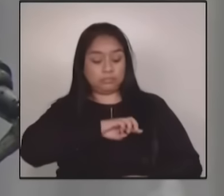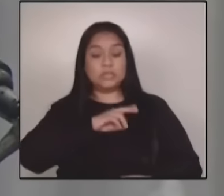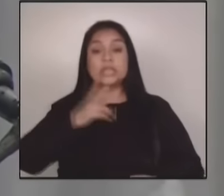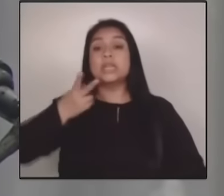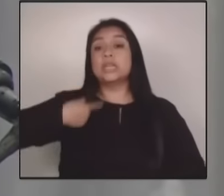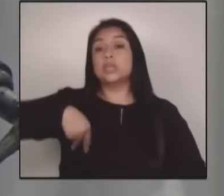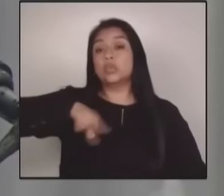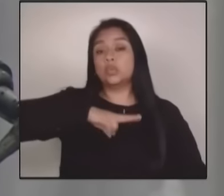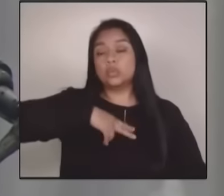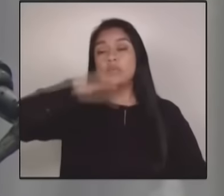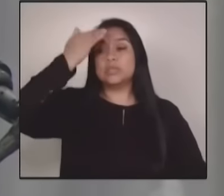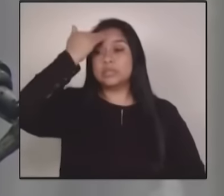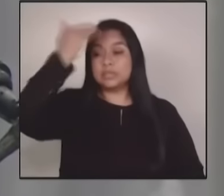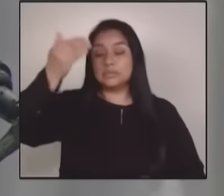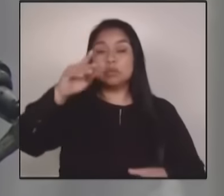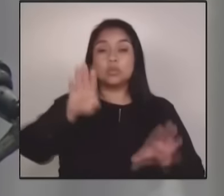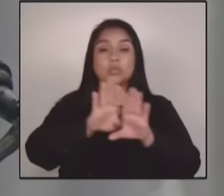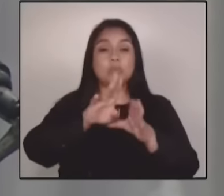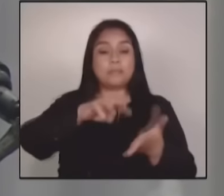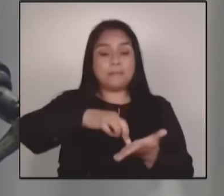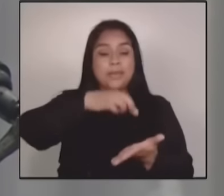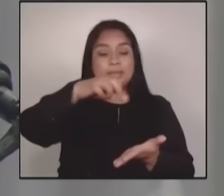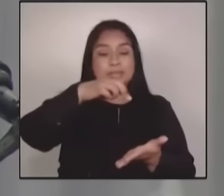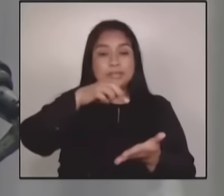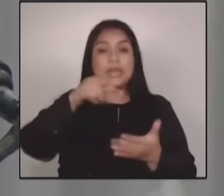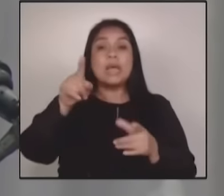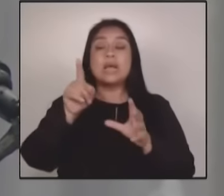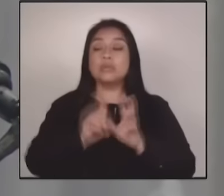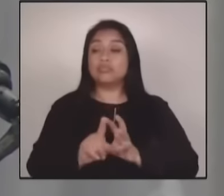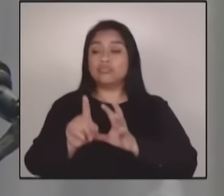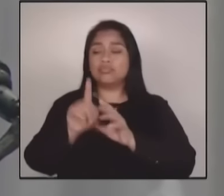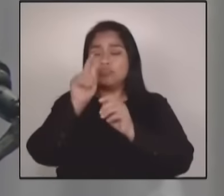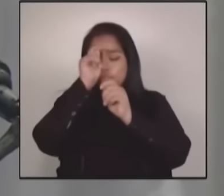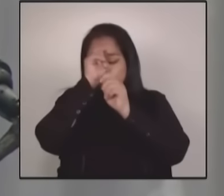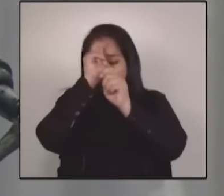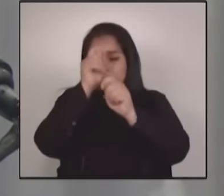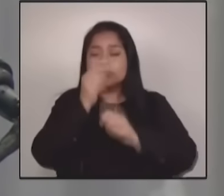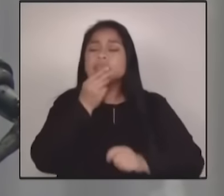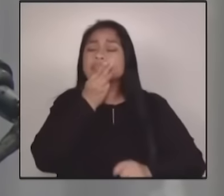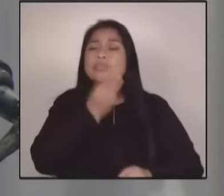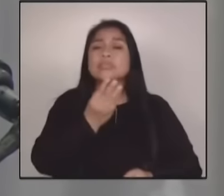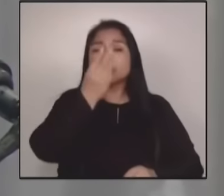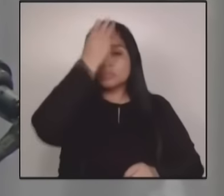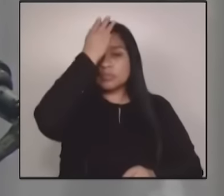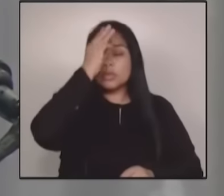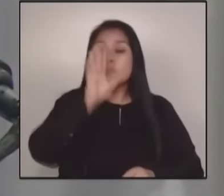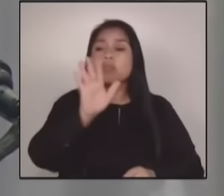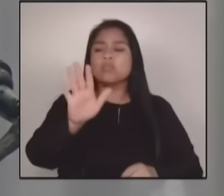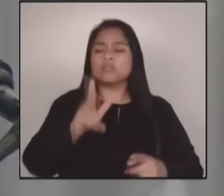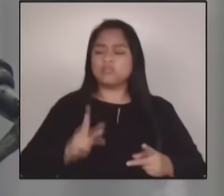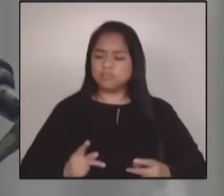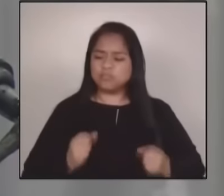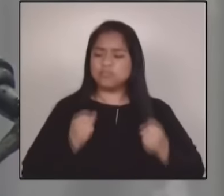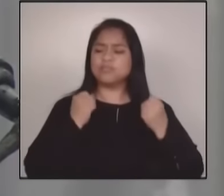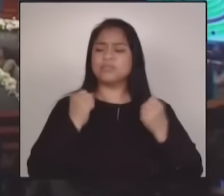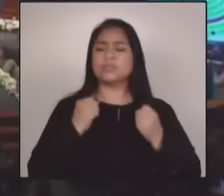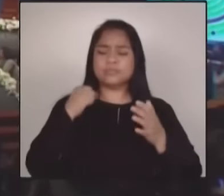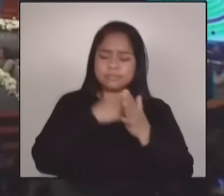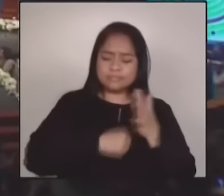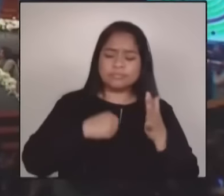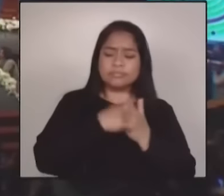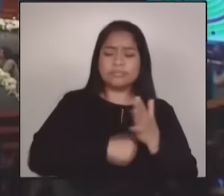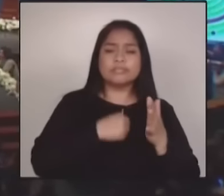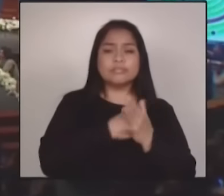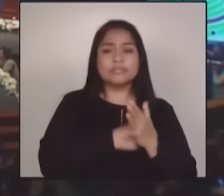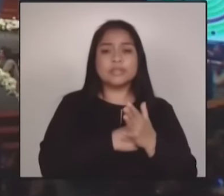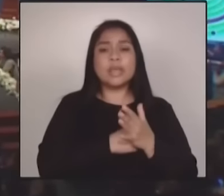agradecimiento como nación a los líderes ancestrales indígenas por su valiente lucha